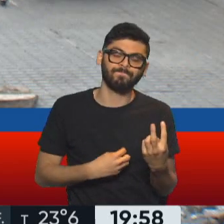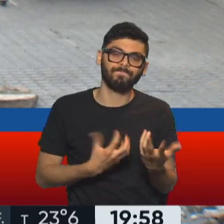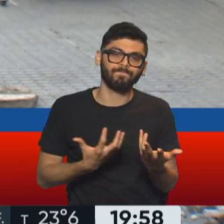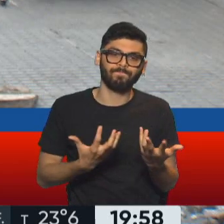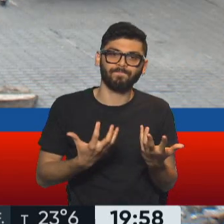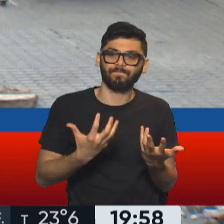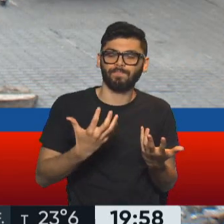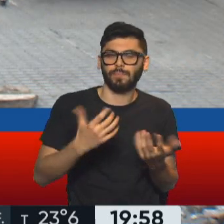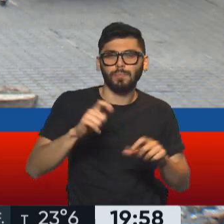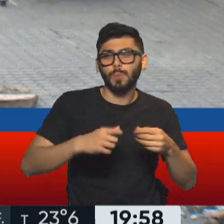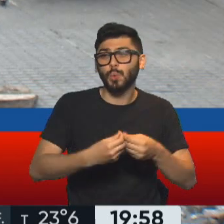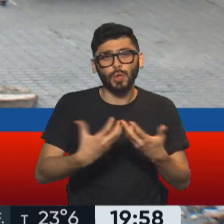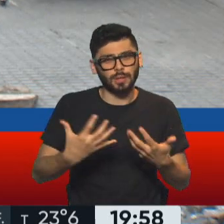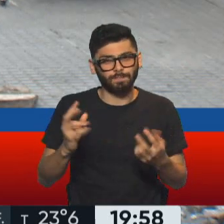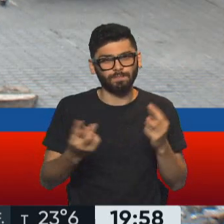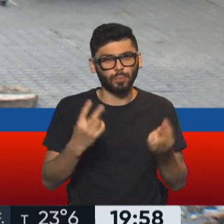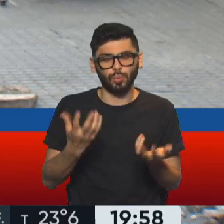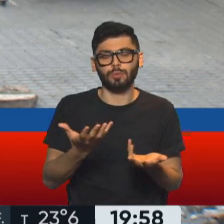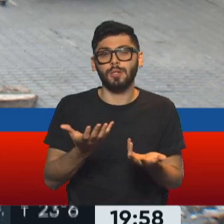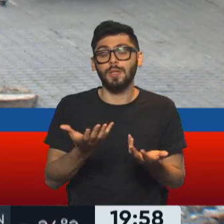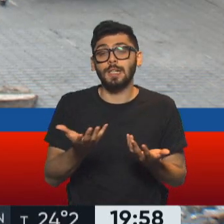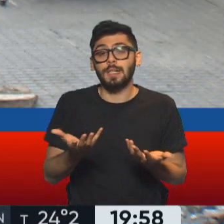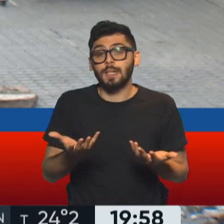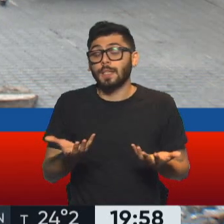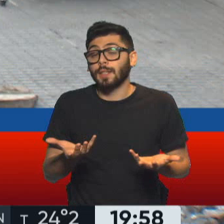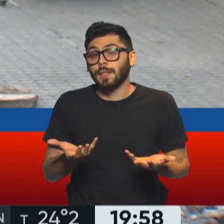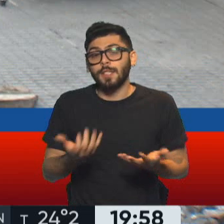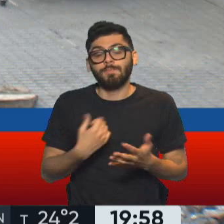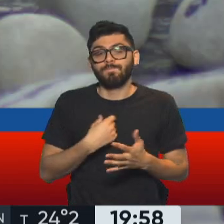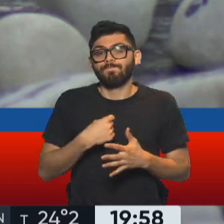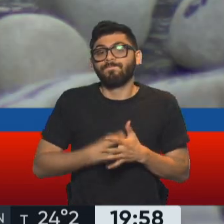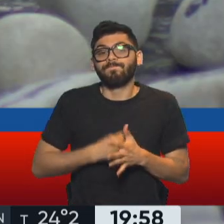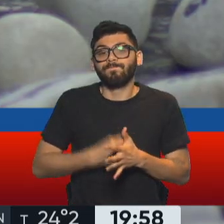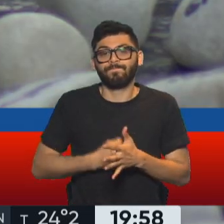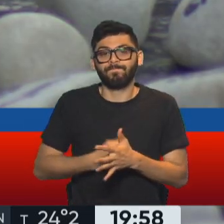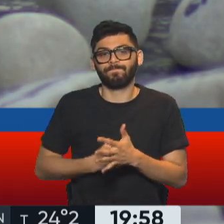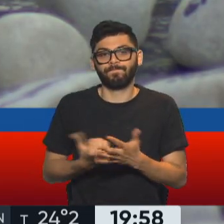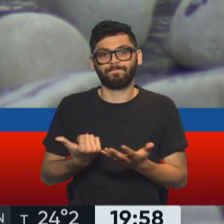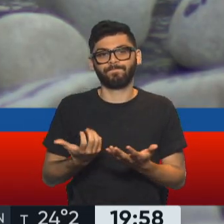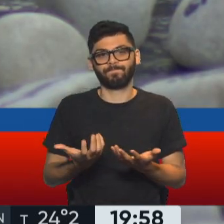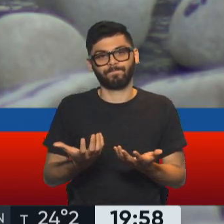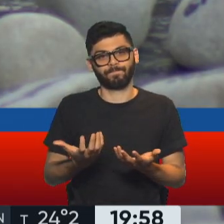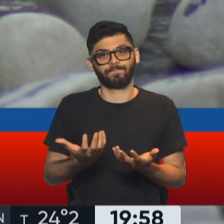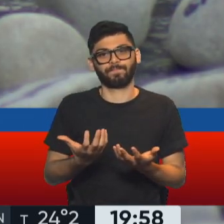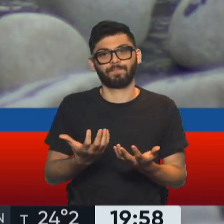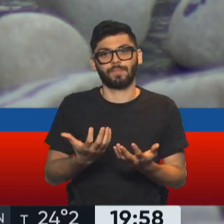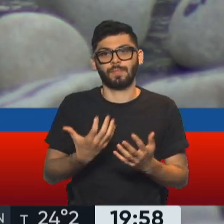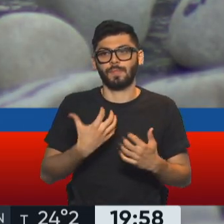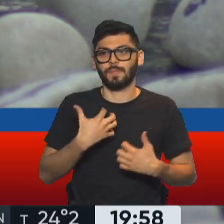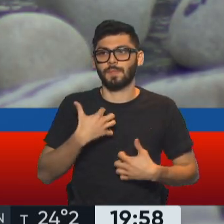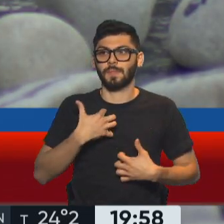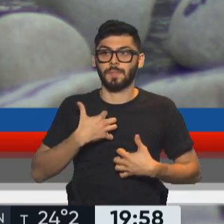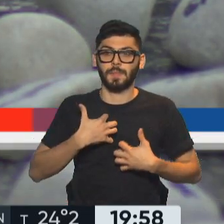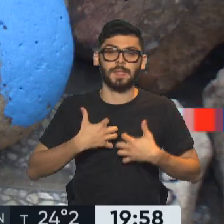mucha gente más, ¿no? Así que dentro de todo uno trata de no tener ningún exabrupto, sino